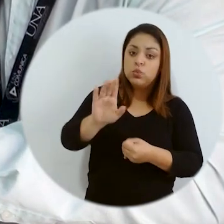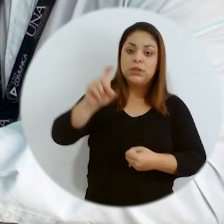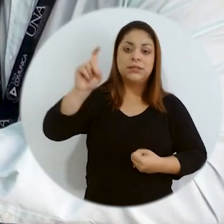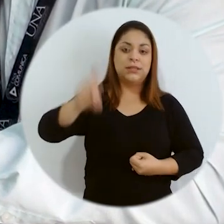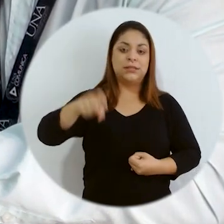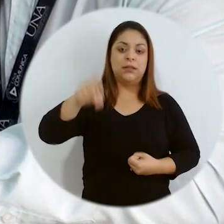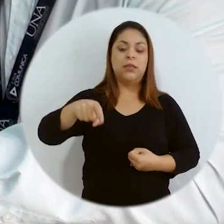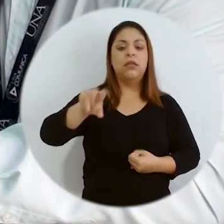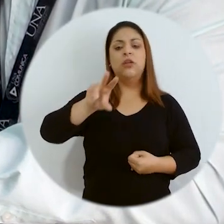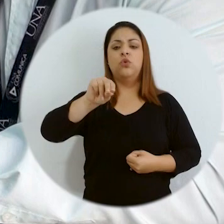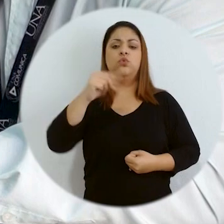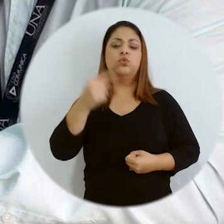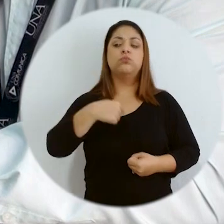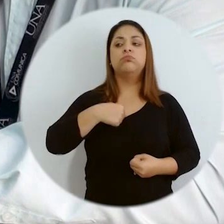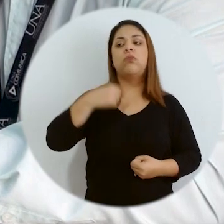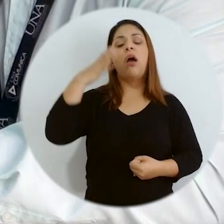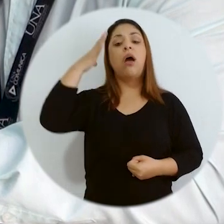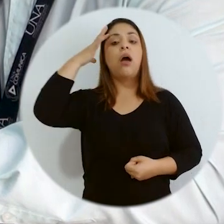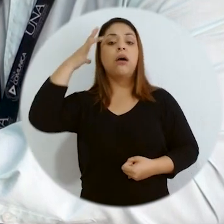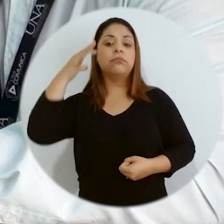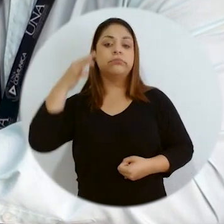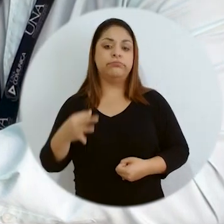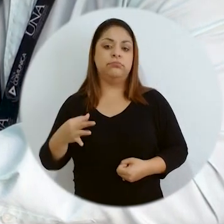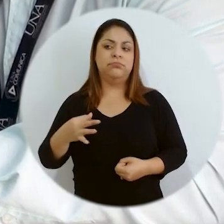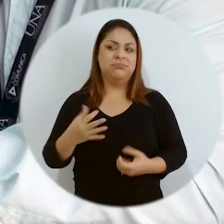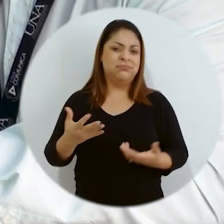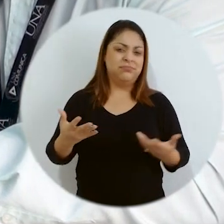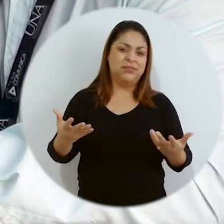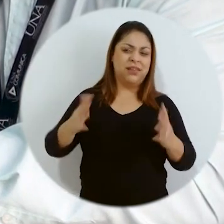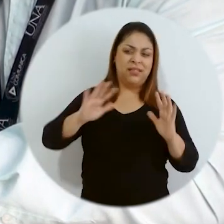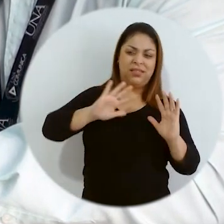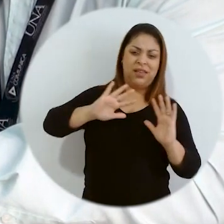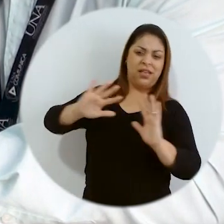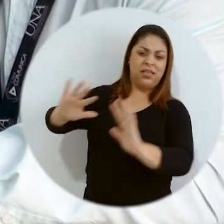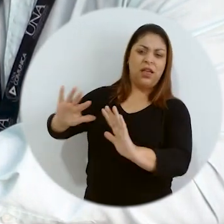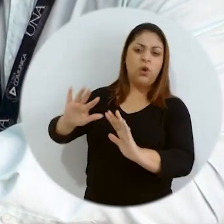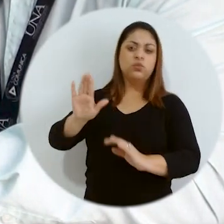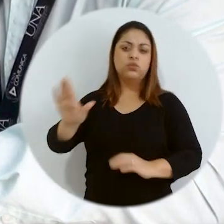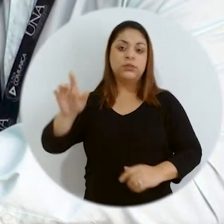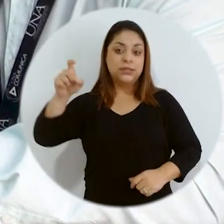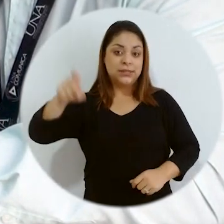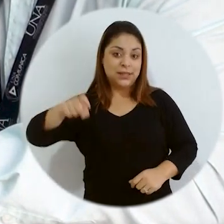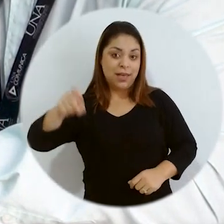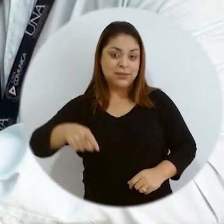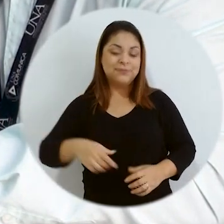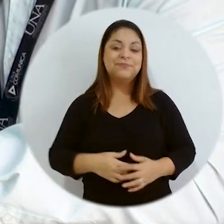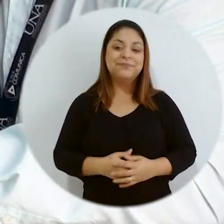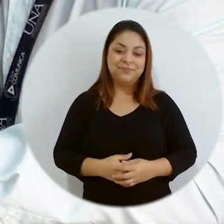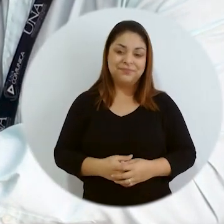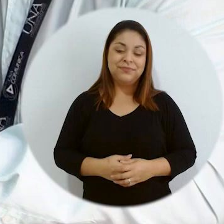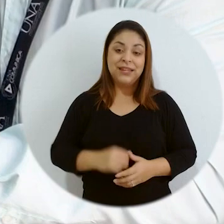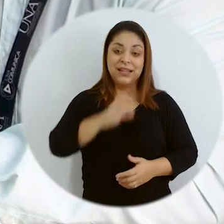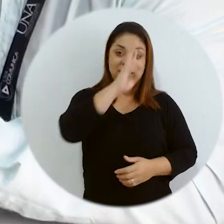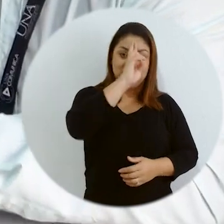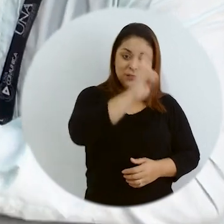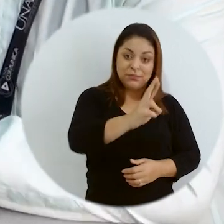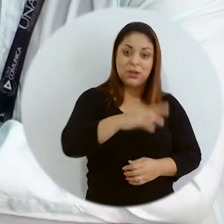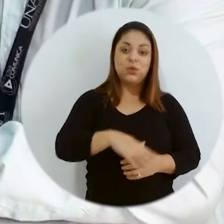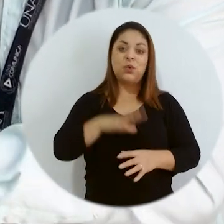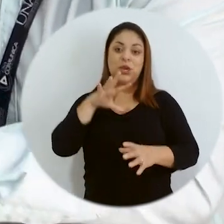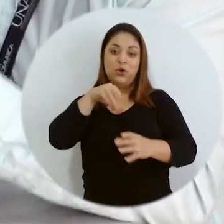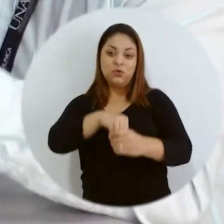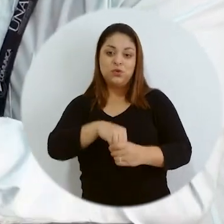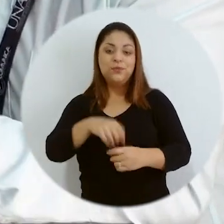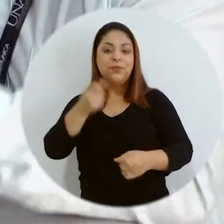de la persona y no desde el criterio experto solamente, ¿verdad?, que puede dejar de lado pues muchas necesidades.